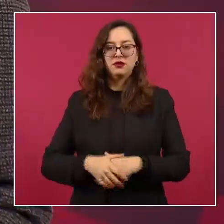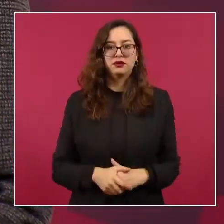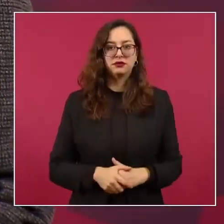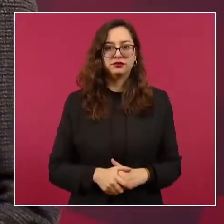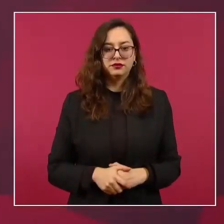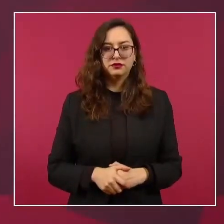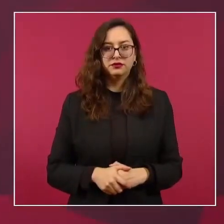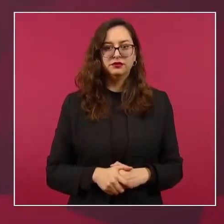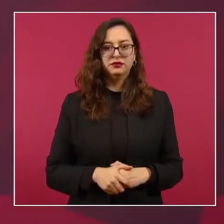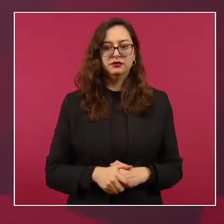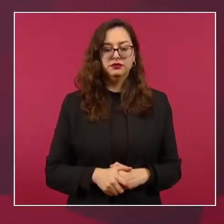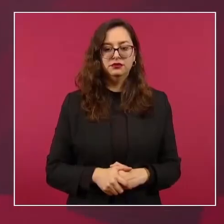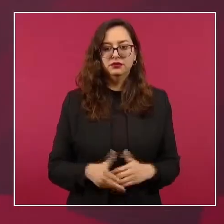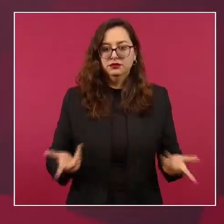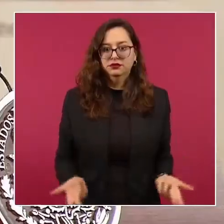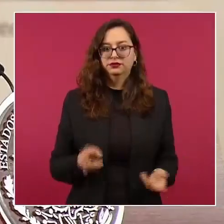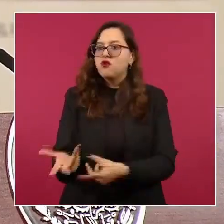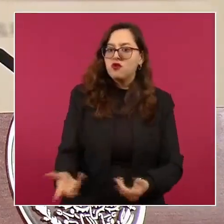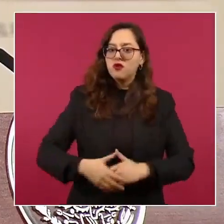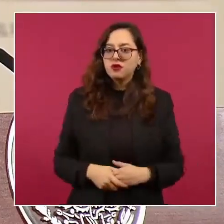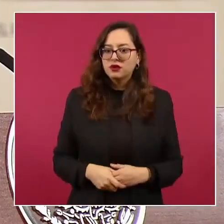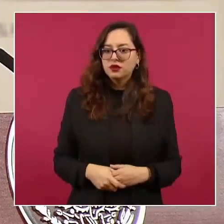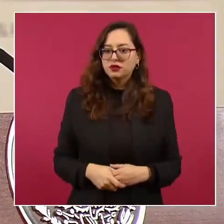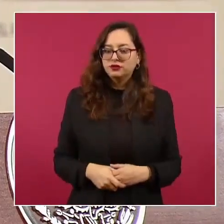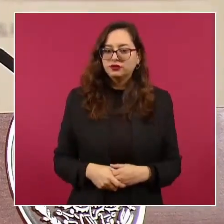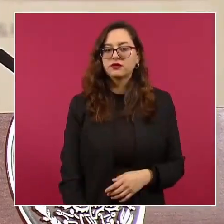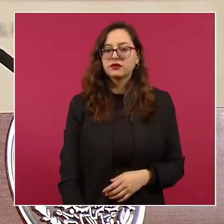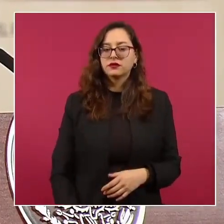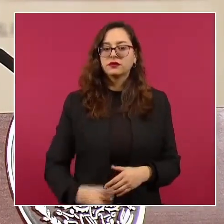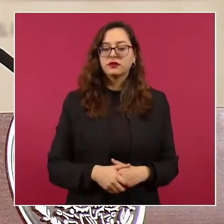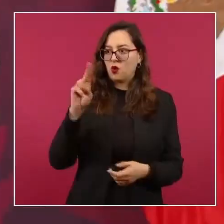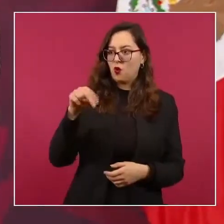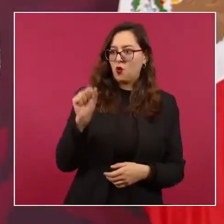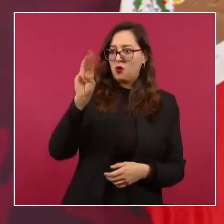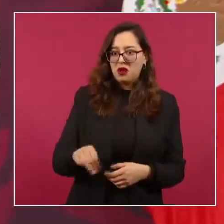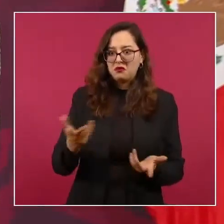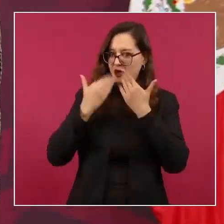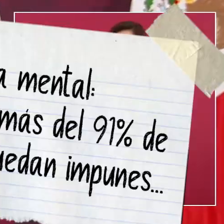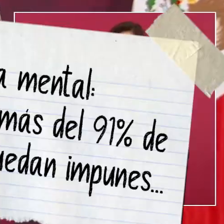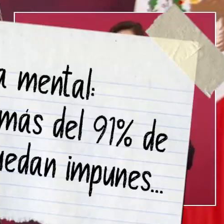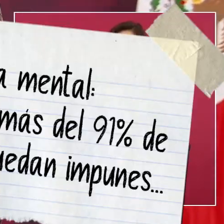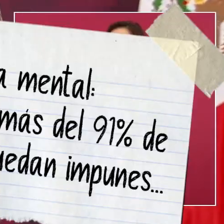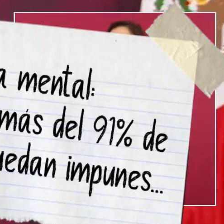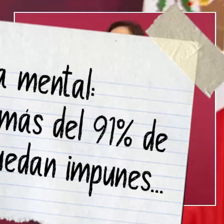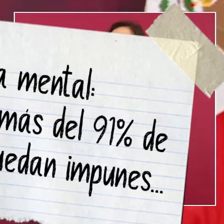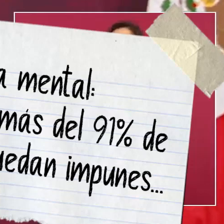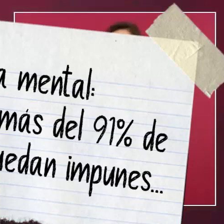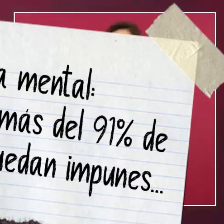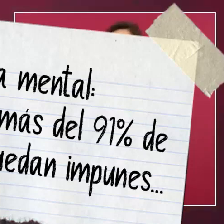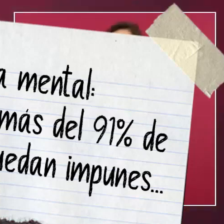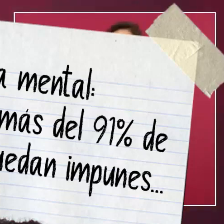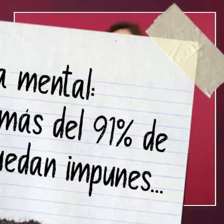politiquería. Además, ¿qué no se debe de defender la autonomía? No, va a tener la fuerza moral, jurídica, política, la UNAM, para